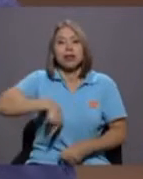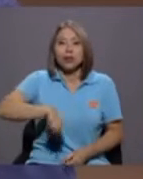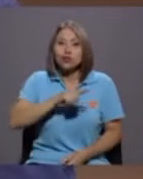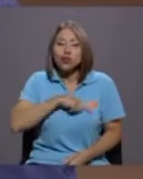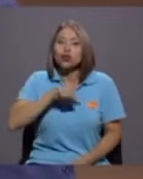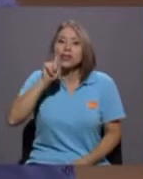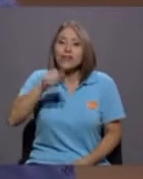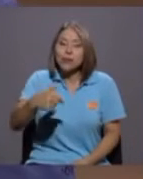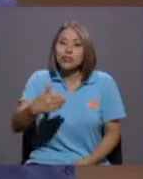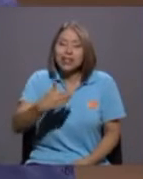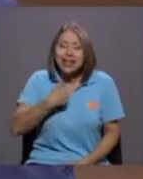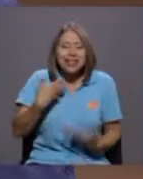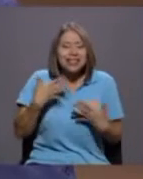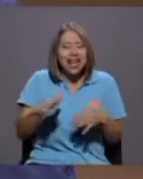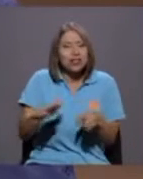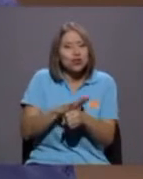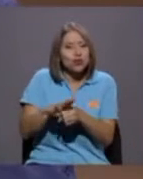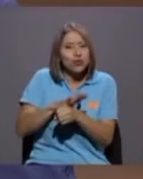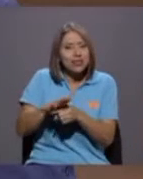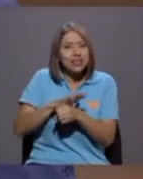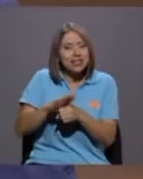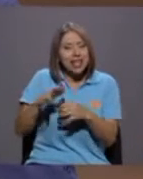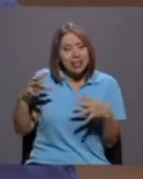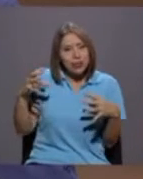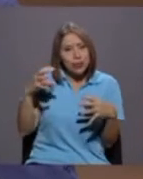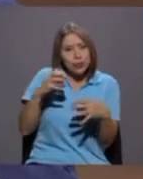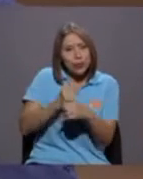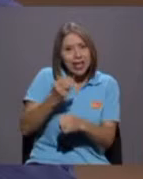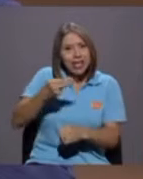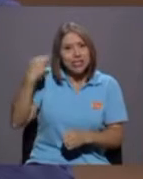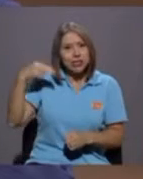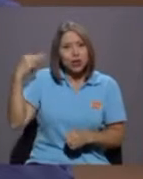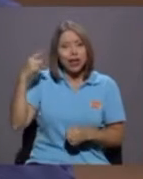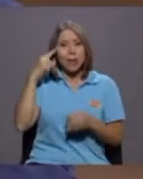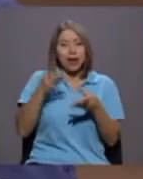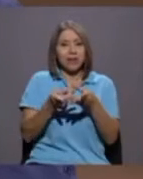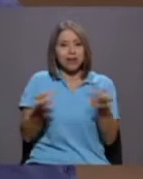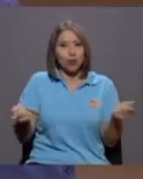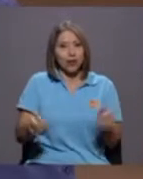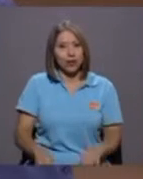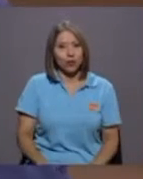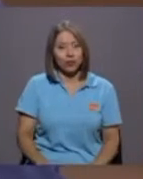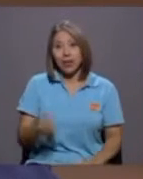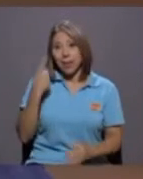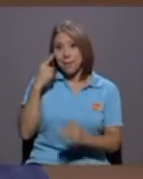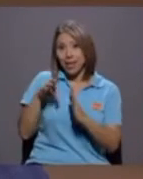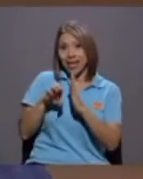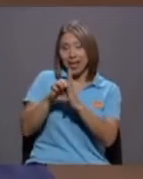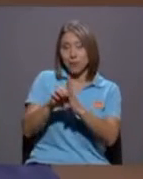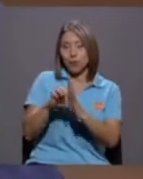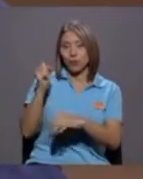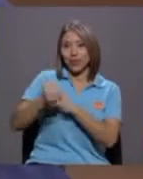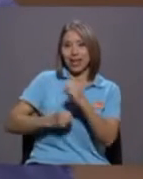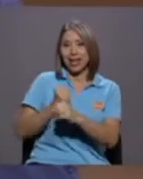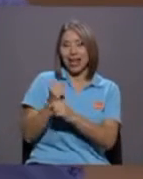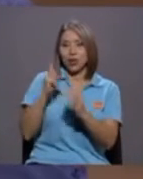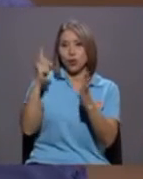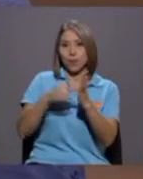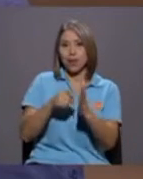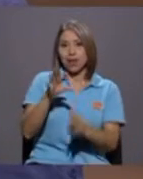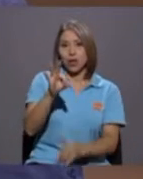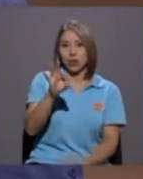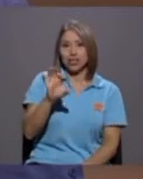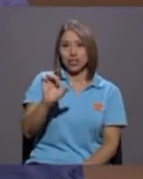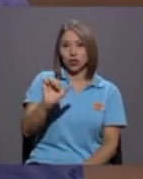memoria histórica suficiente para resolverlo. Doy nada más un ejemplo. En 1910 el